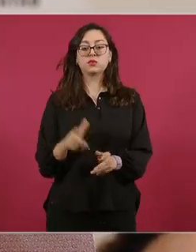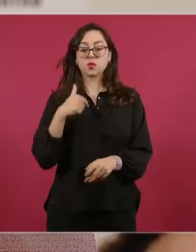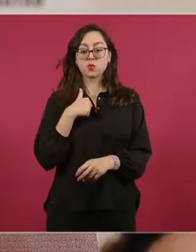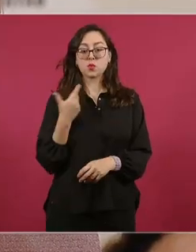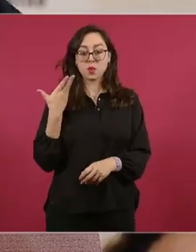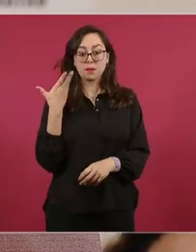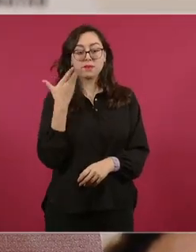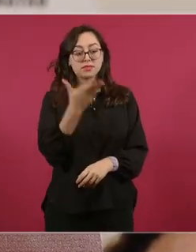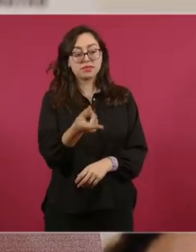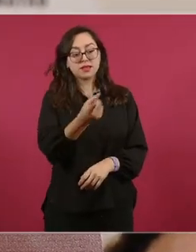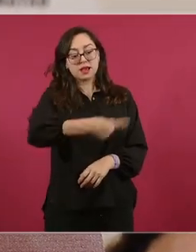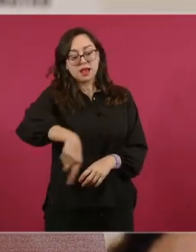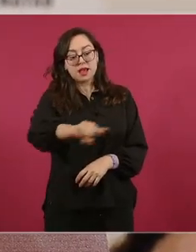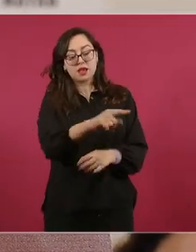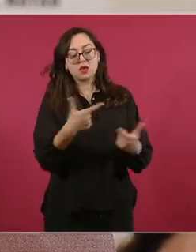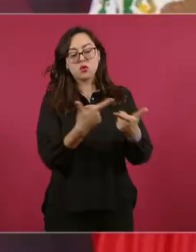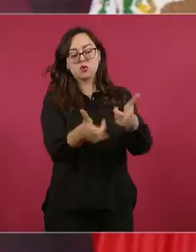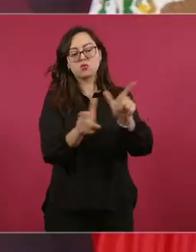porque